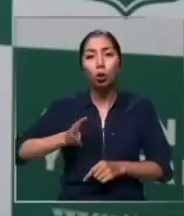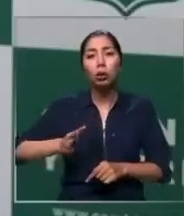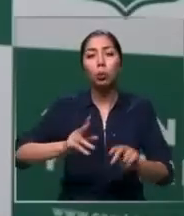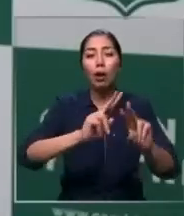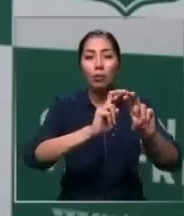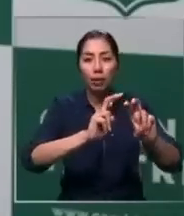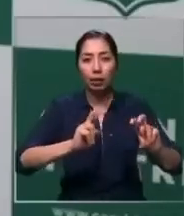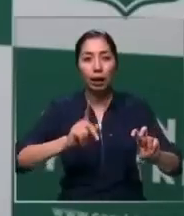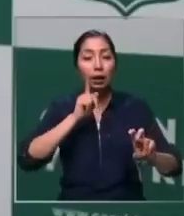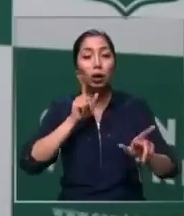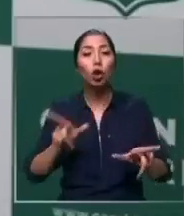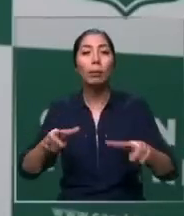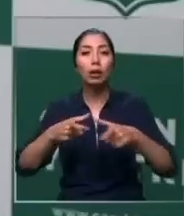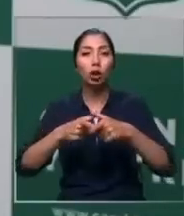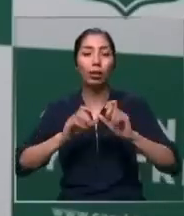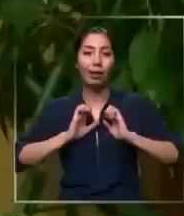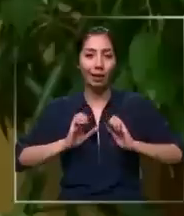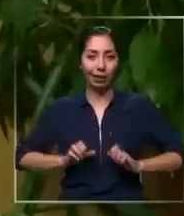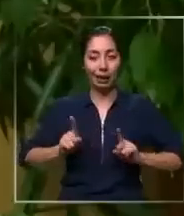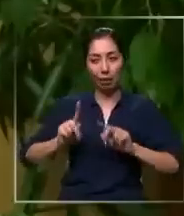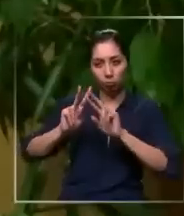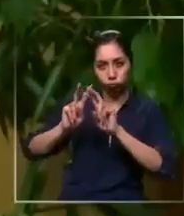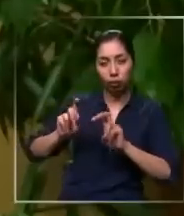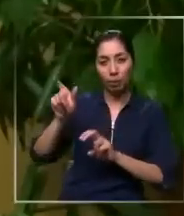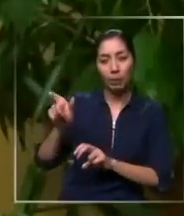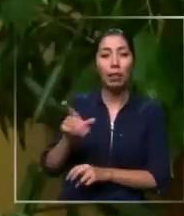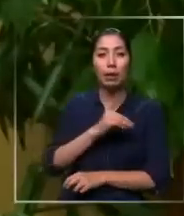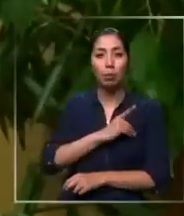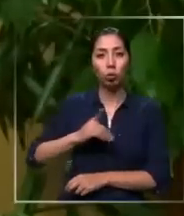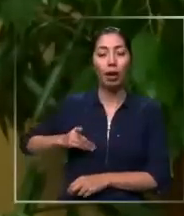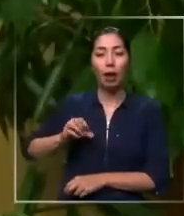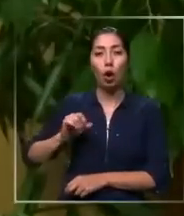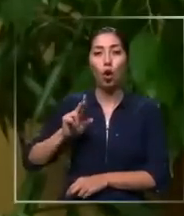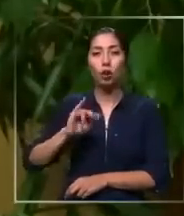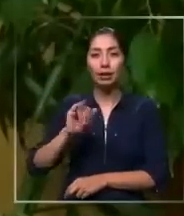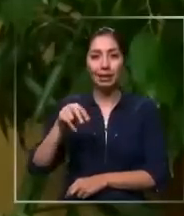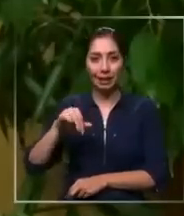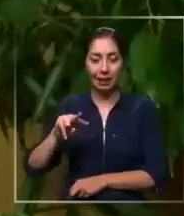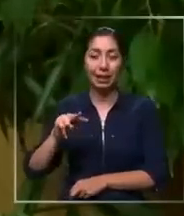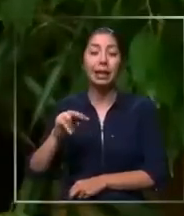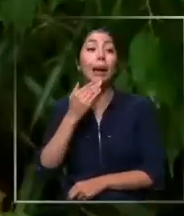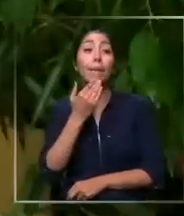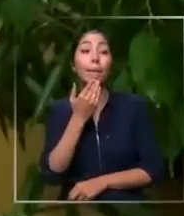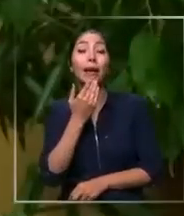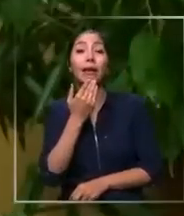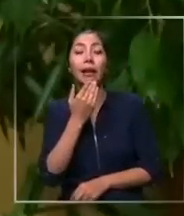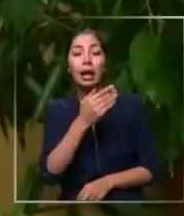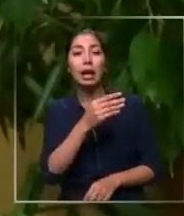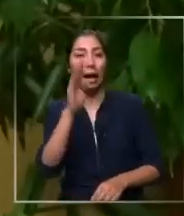de Ética a la diputada Orsini, como a los carabineros a cargo de la detención de Valdivia. Declaraciones que